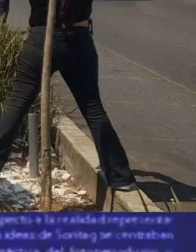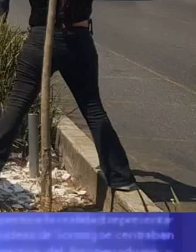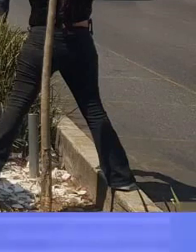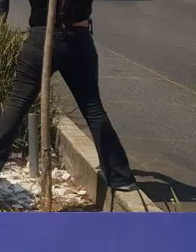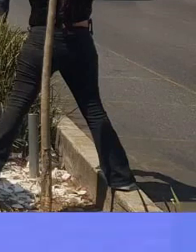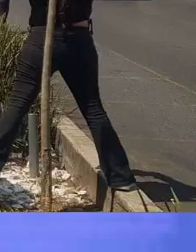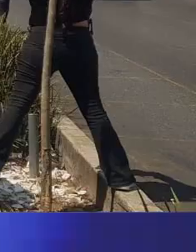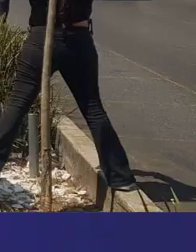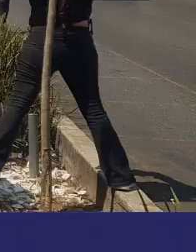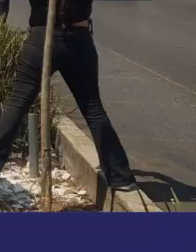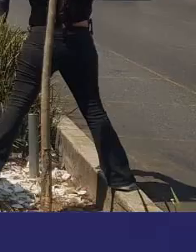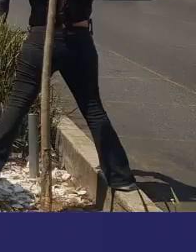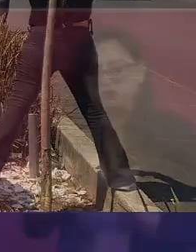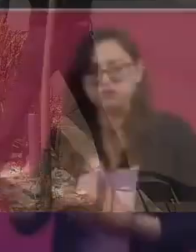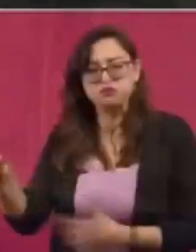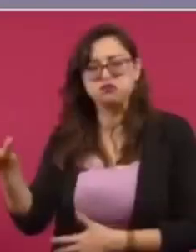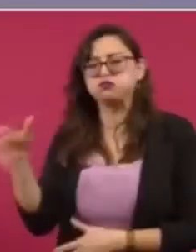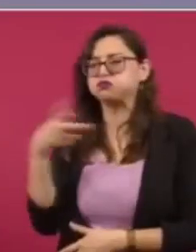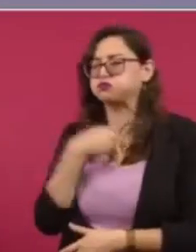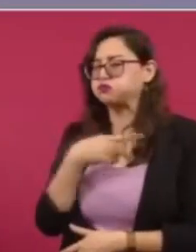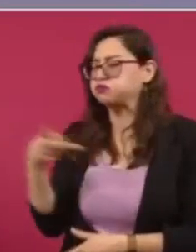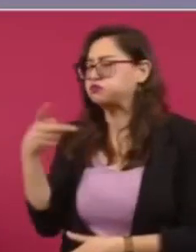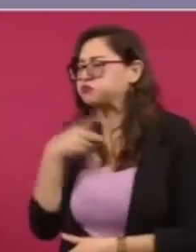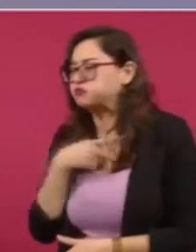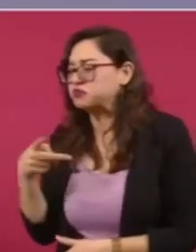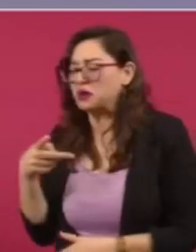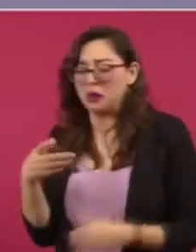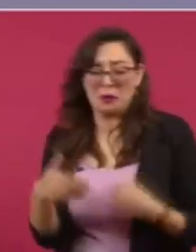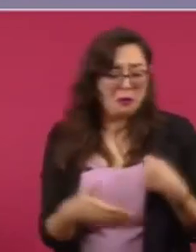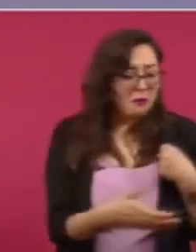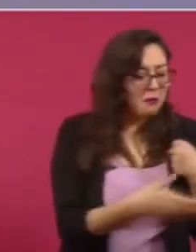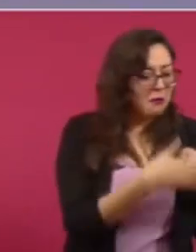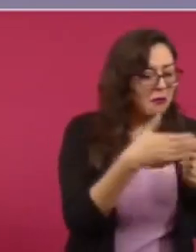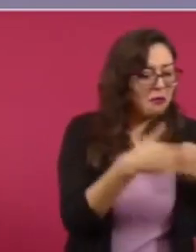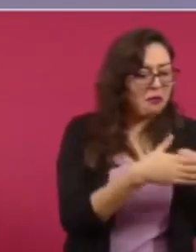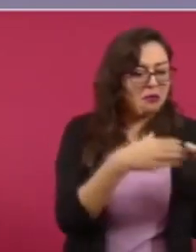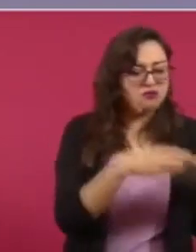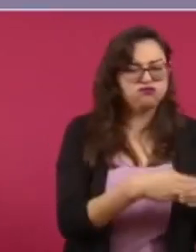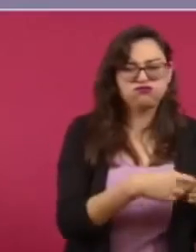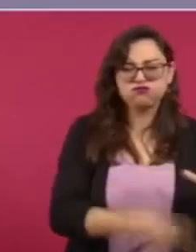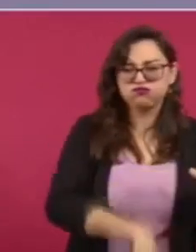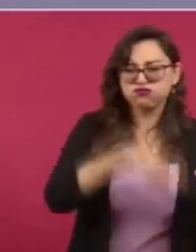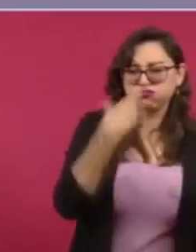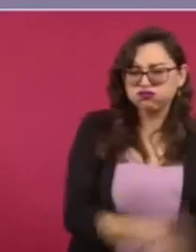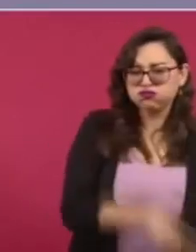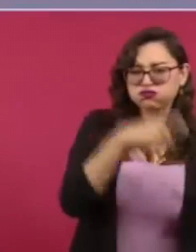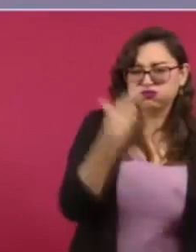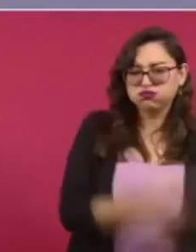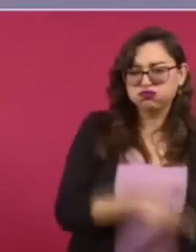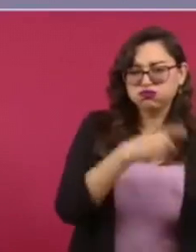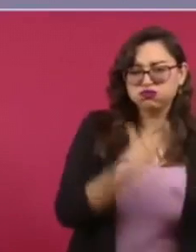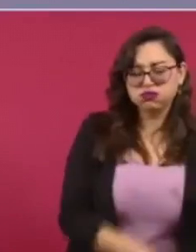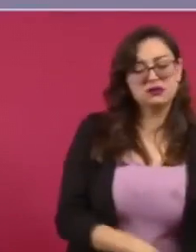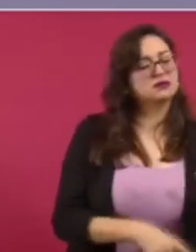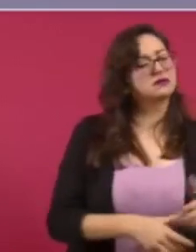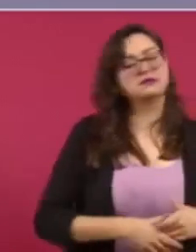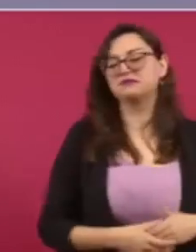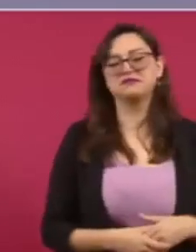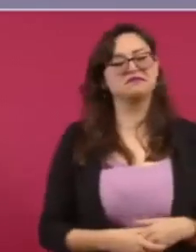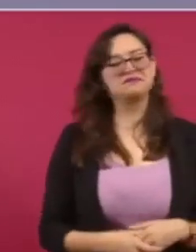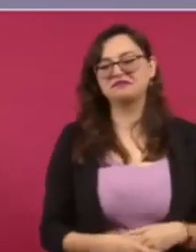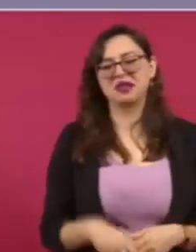de la droga mexicanos sean considerados como terroristas y sea utilizado el ejército de esta nación vecina